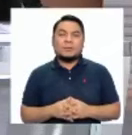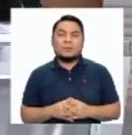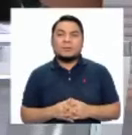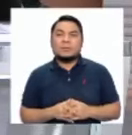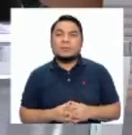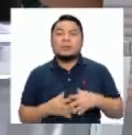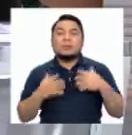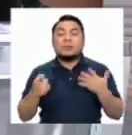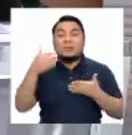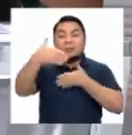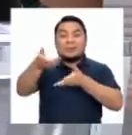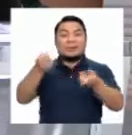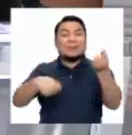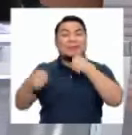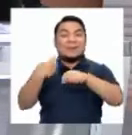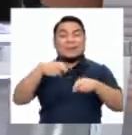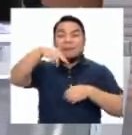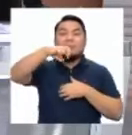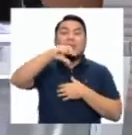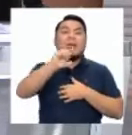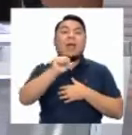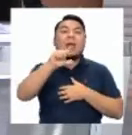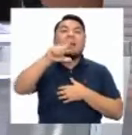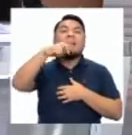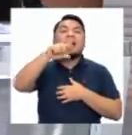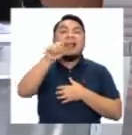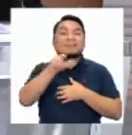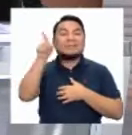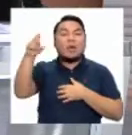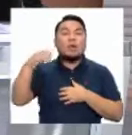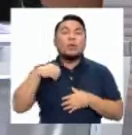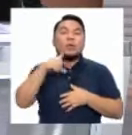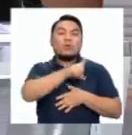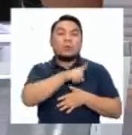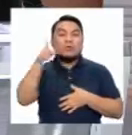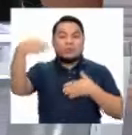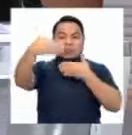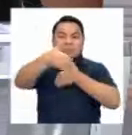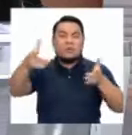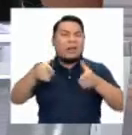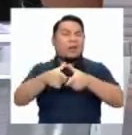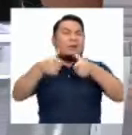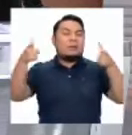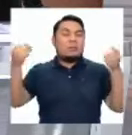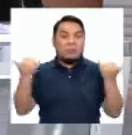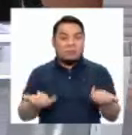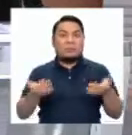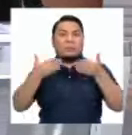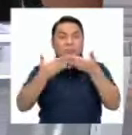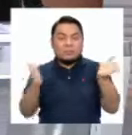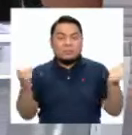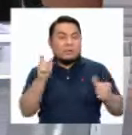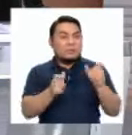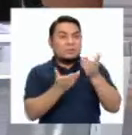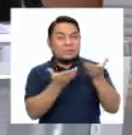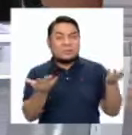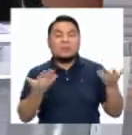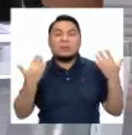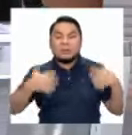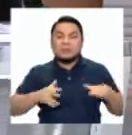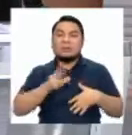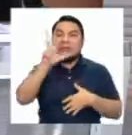Y en el centro comercial Megaplaza en Los Olivos es uno de los centros comerciales que reabrieron hoy sus puertas al público tras